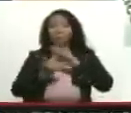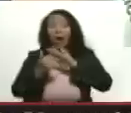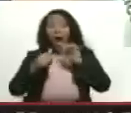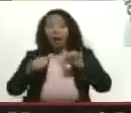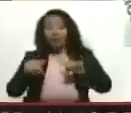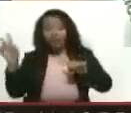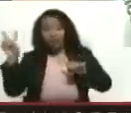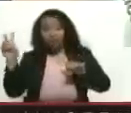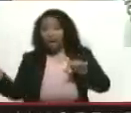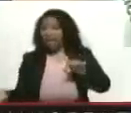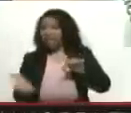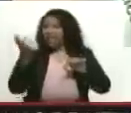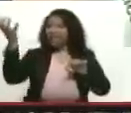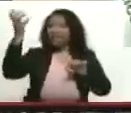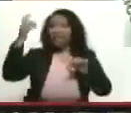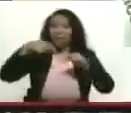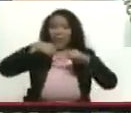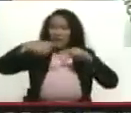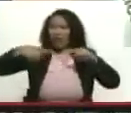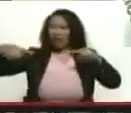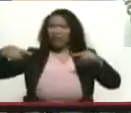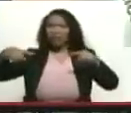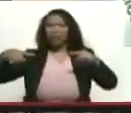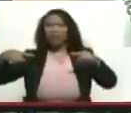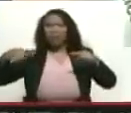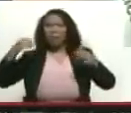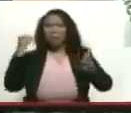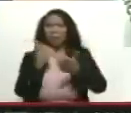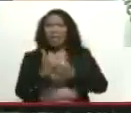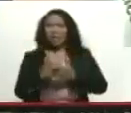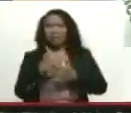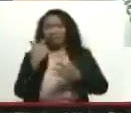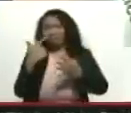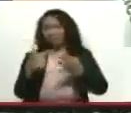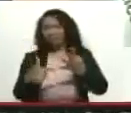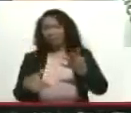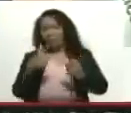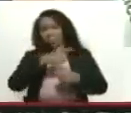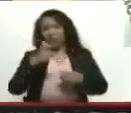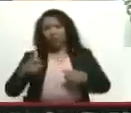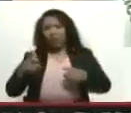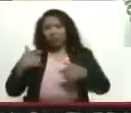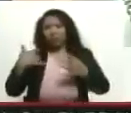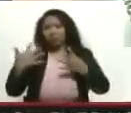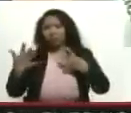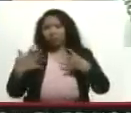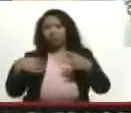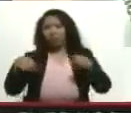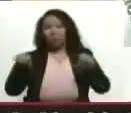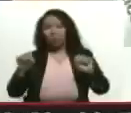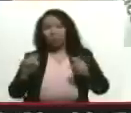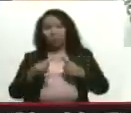incendiadas, alambradas de púas que mataron cualquier cantidad de personas que transitaban en moto,